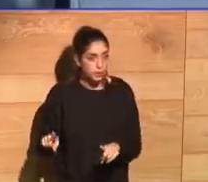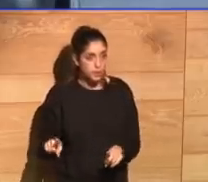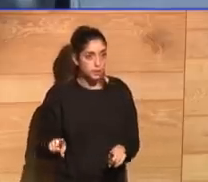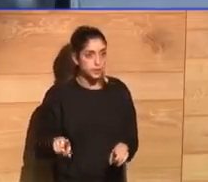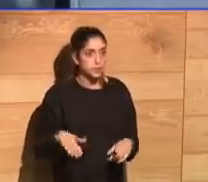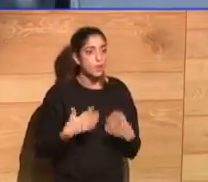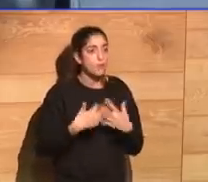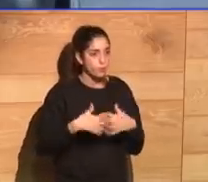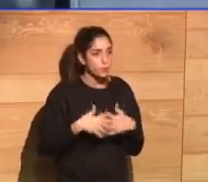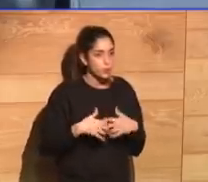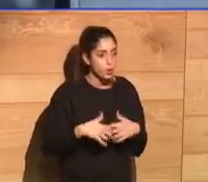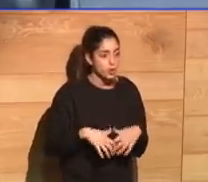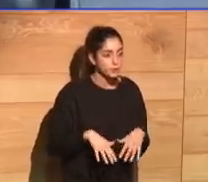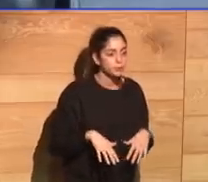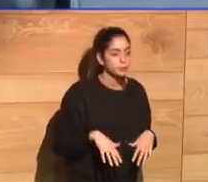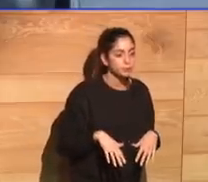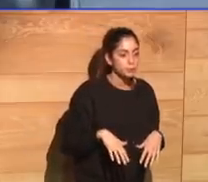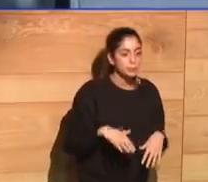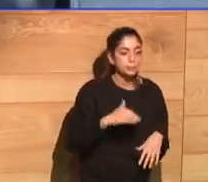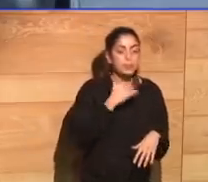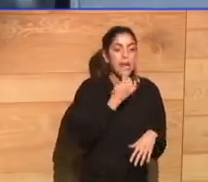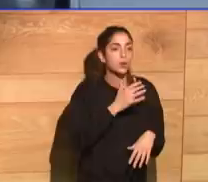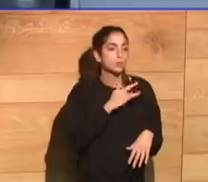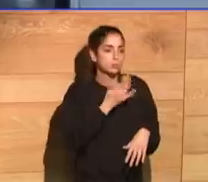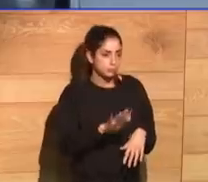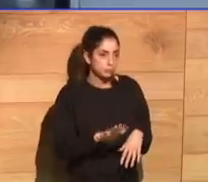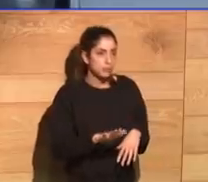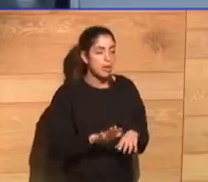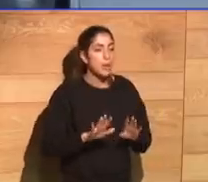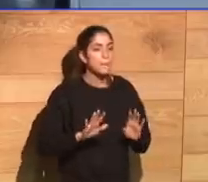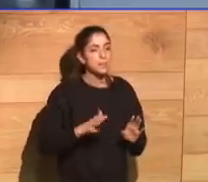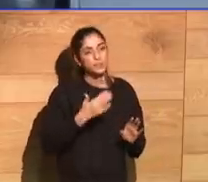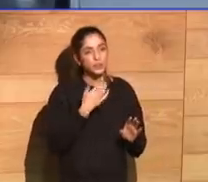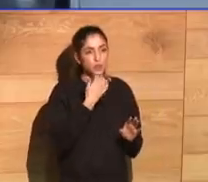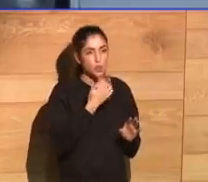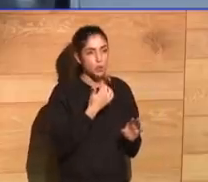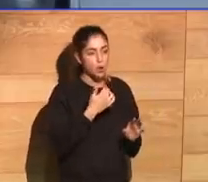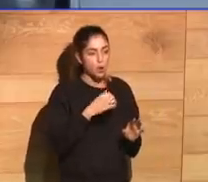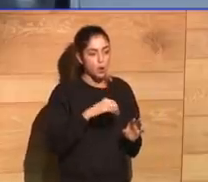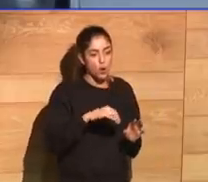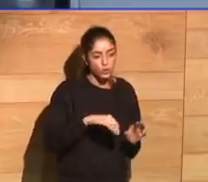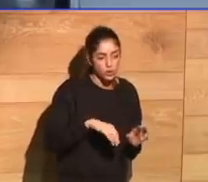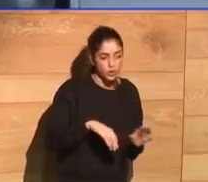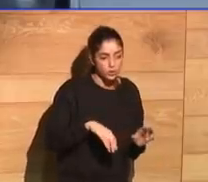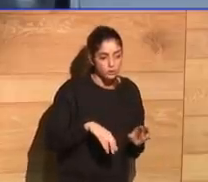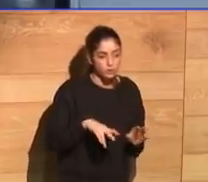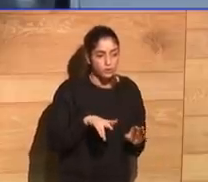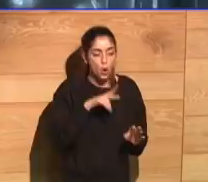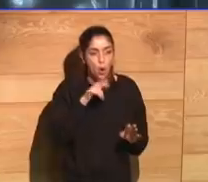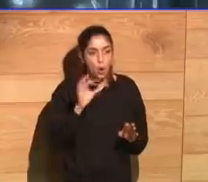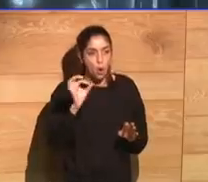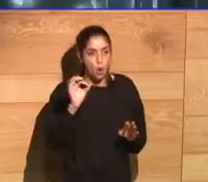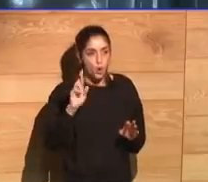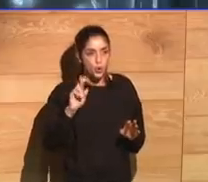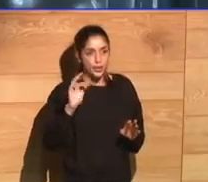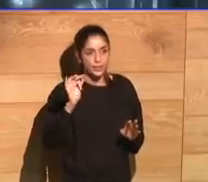A la vez, la parte de Krypton puede llegar a ser hasta hortera, hasta verdaderamente hortera. ¿Le parece? Sí. A